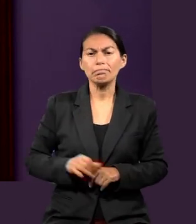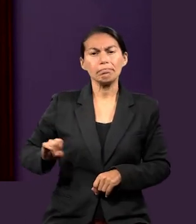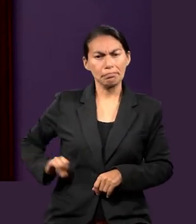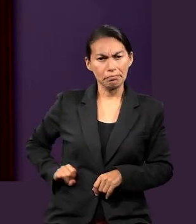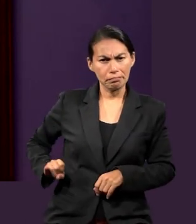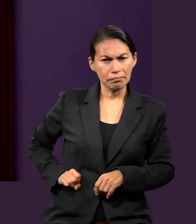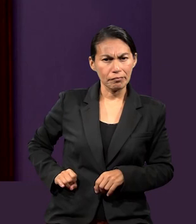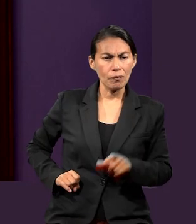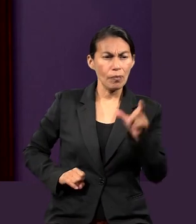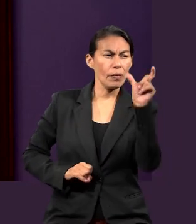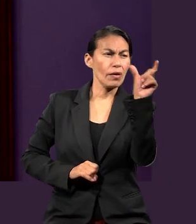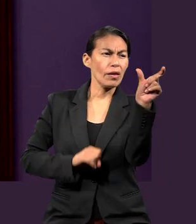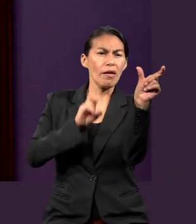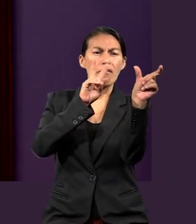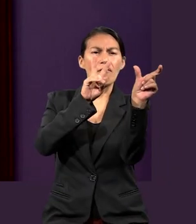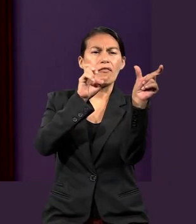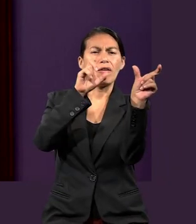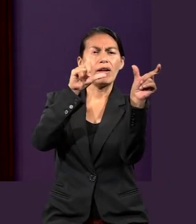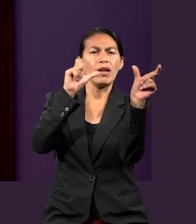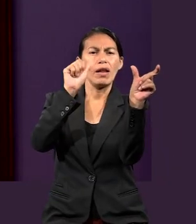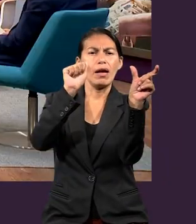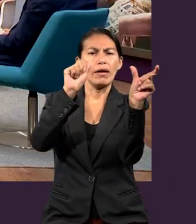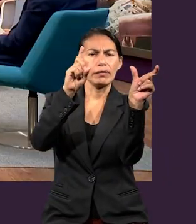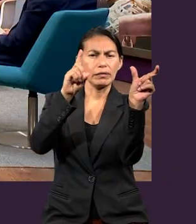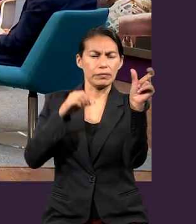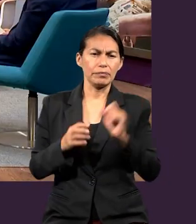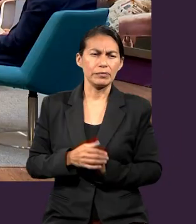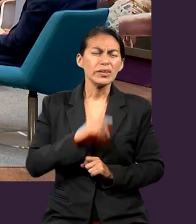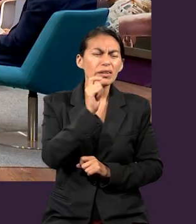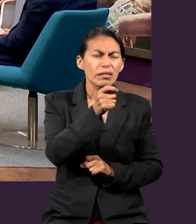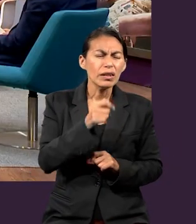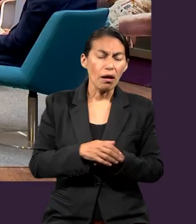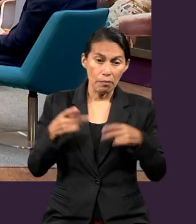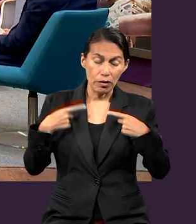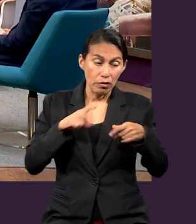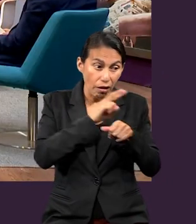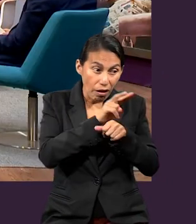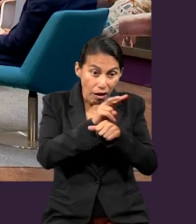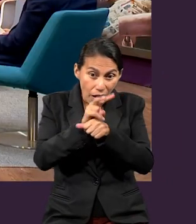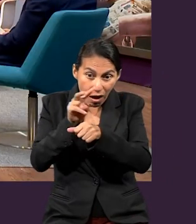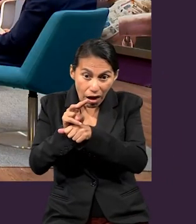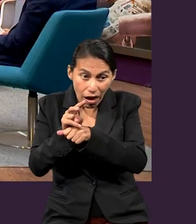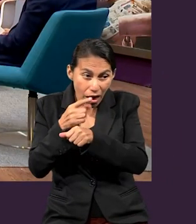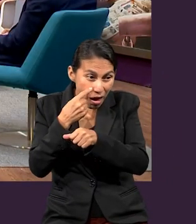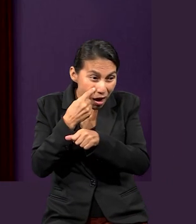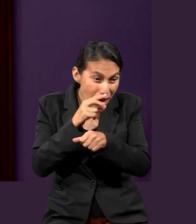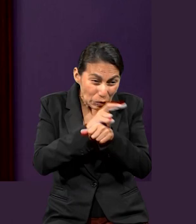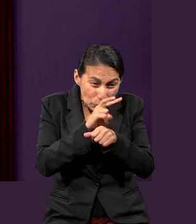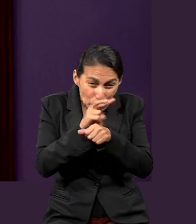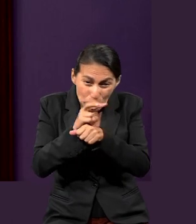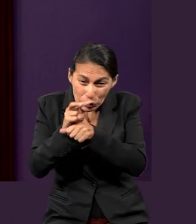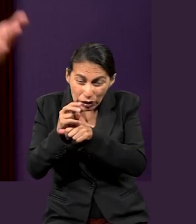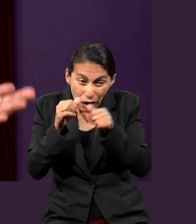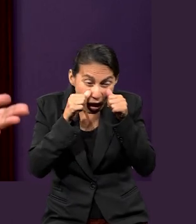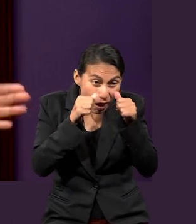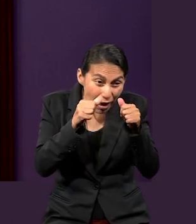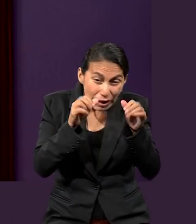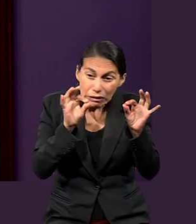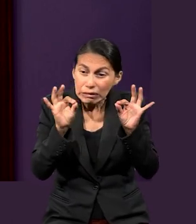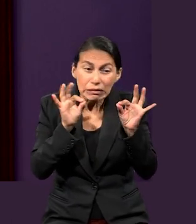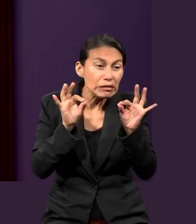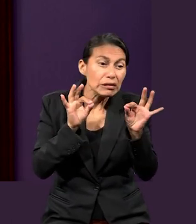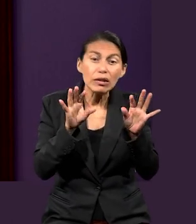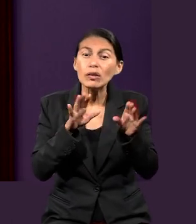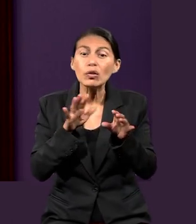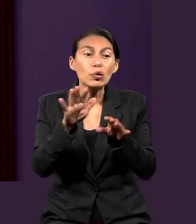Es muy interesante la palabra velar. Nosotros hemos escuchado que hay personas que hacen el trabajo de un velador, que velan, que cuidan un lugar,